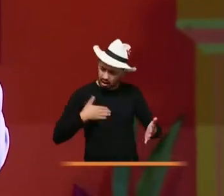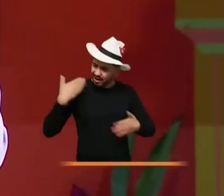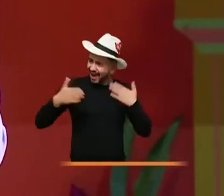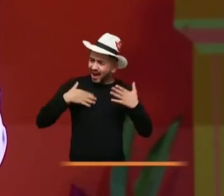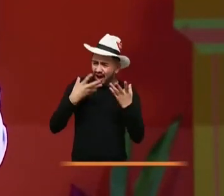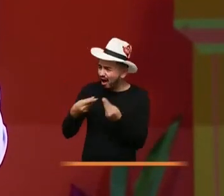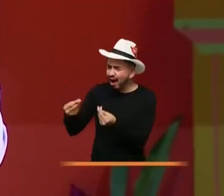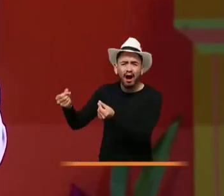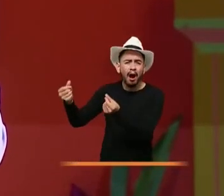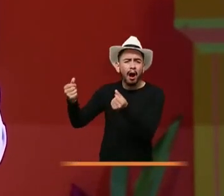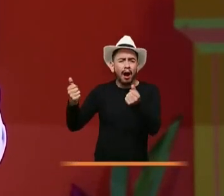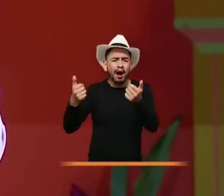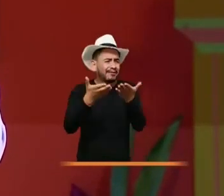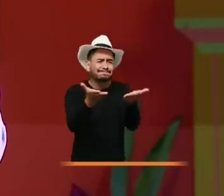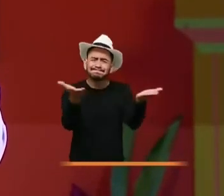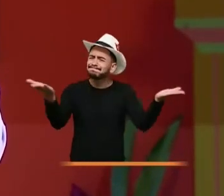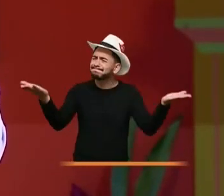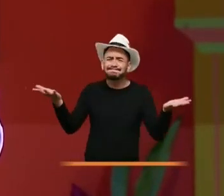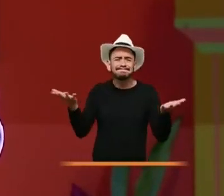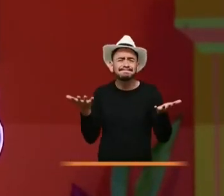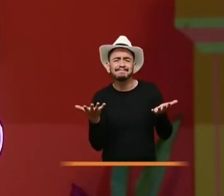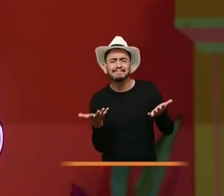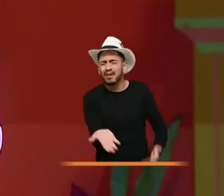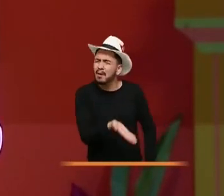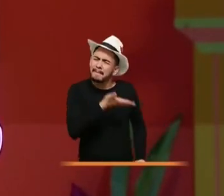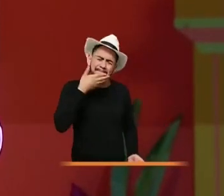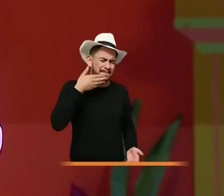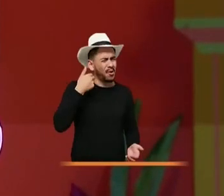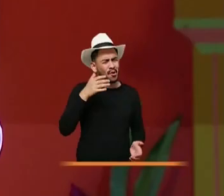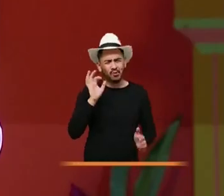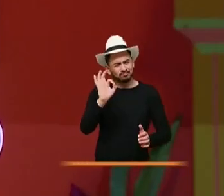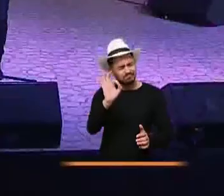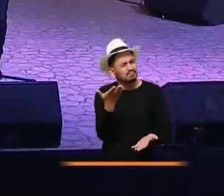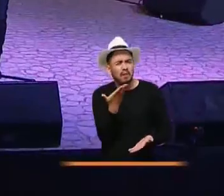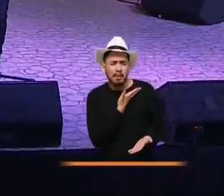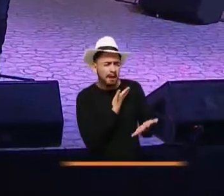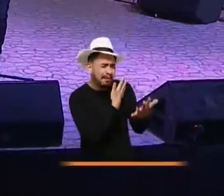el mejor encuentro sólo para dos de mí